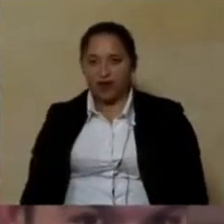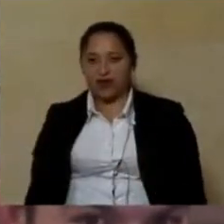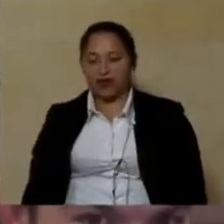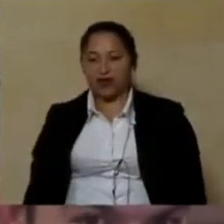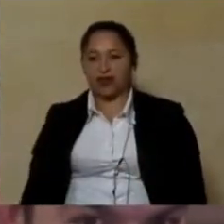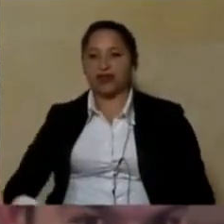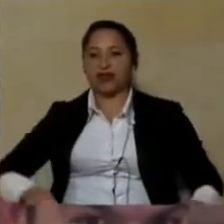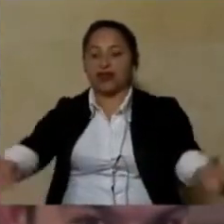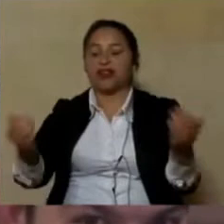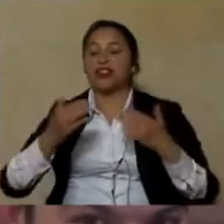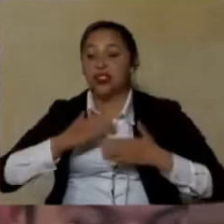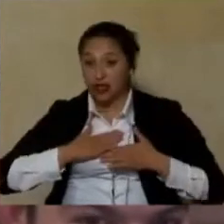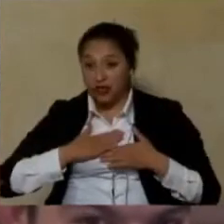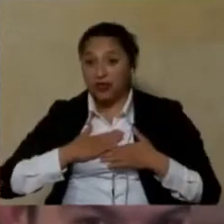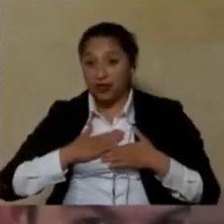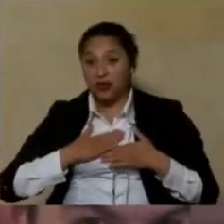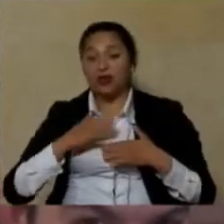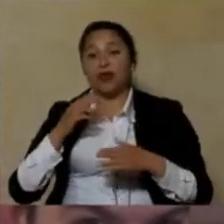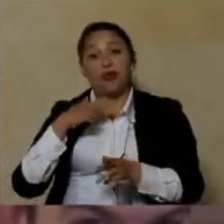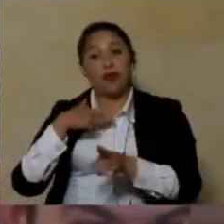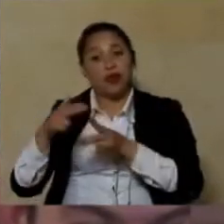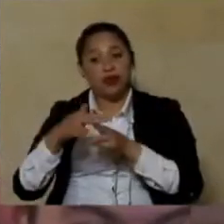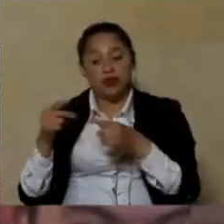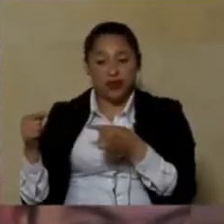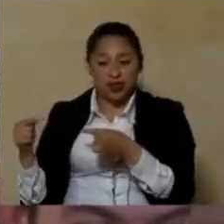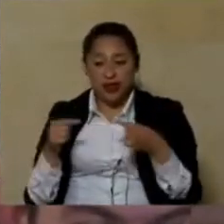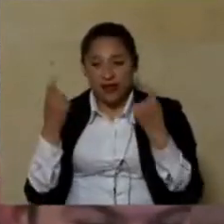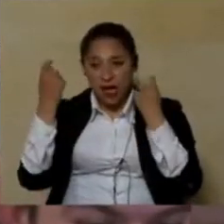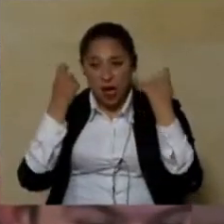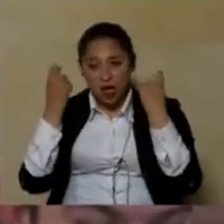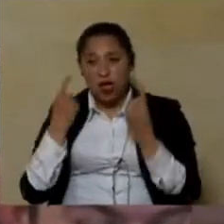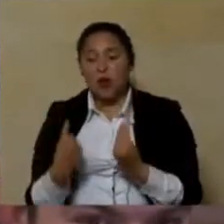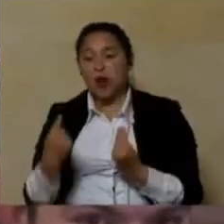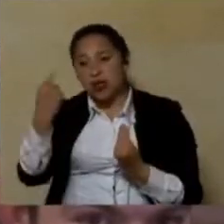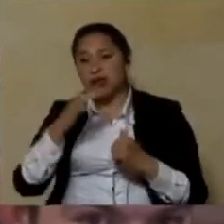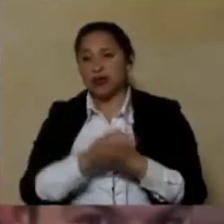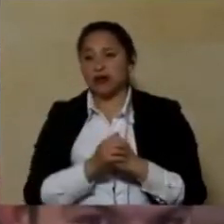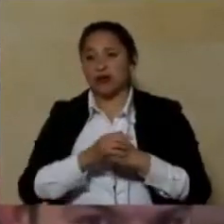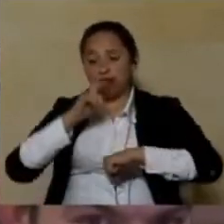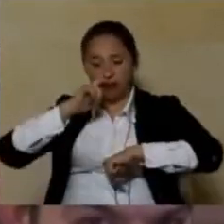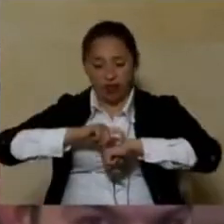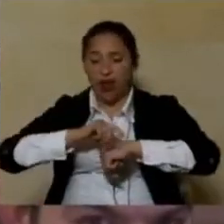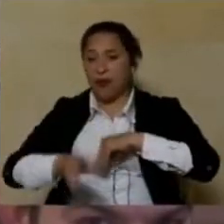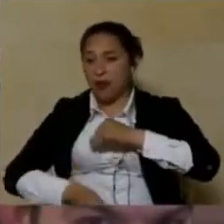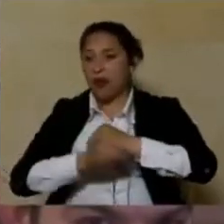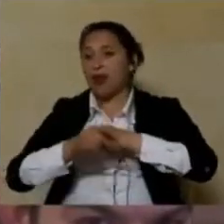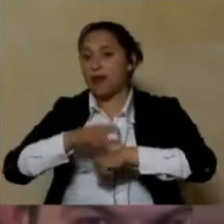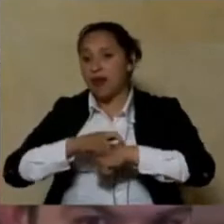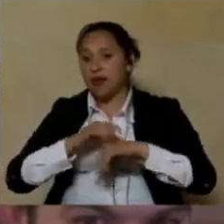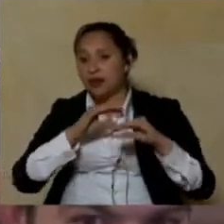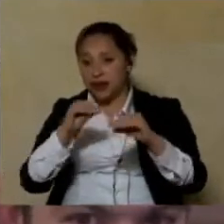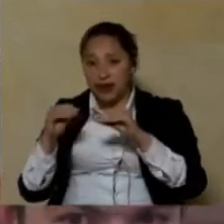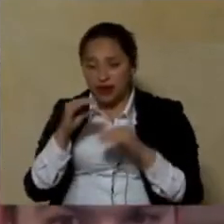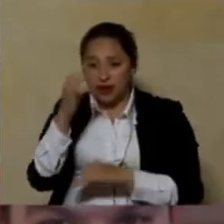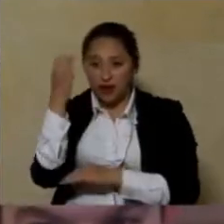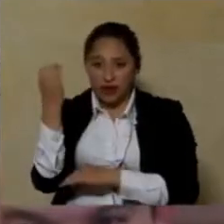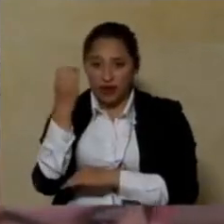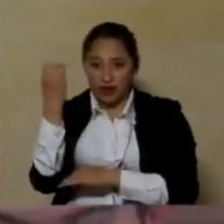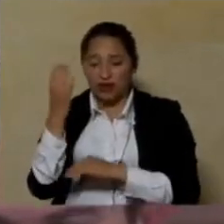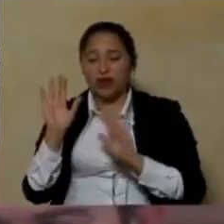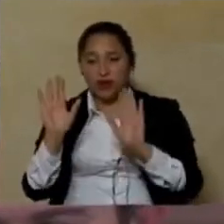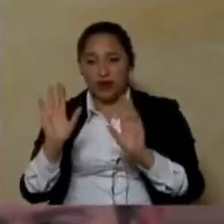pido respetuosamente en que los próximos debates de control político por lo menos nos dé más tiempo para hablarle a los colombianos. Yo